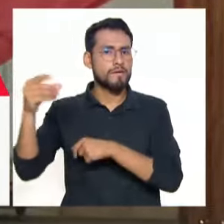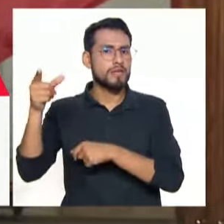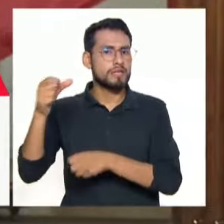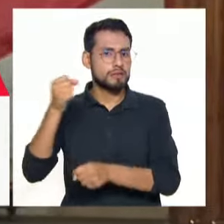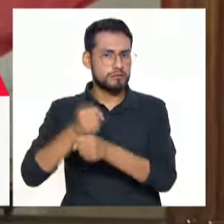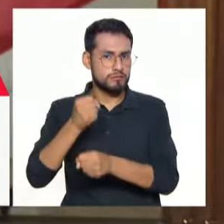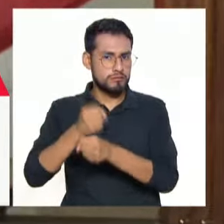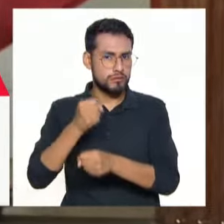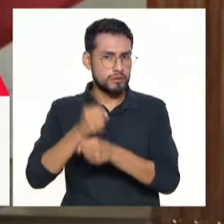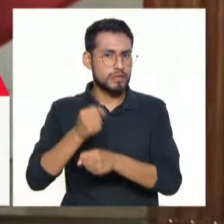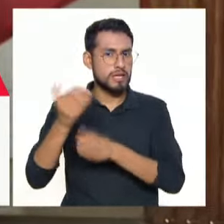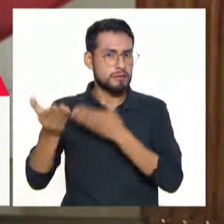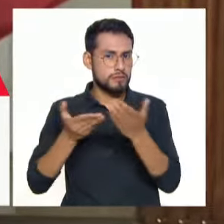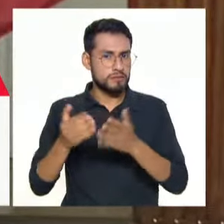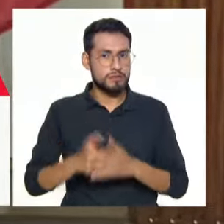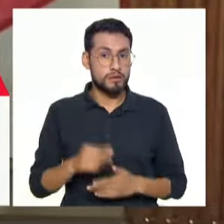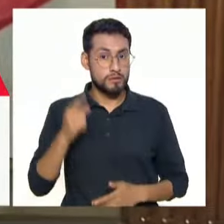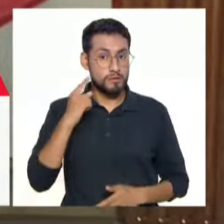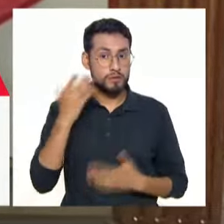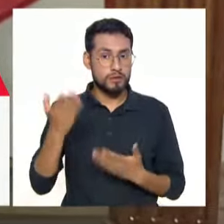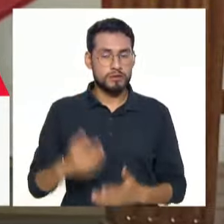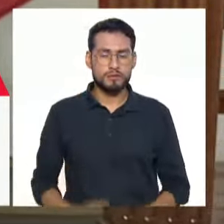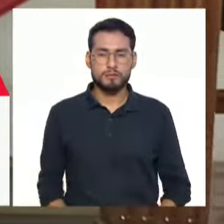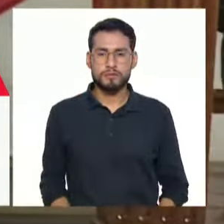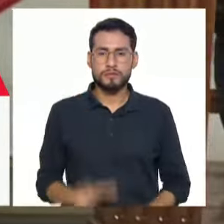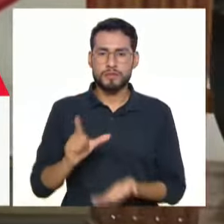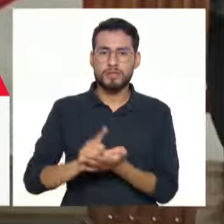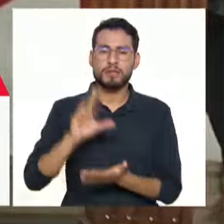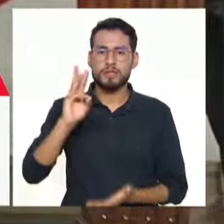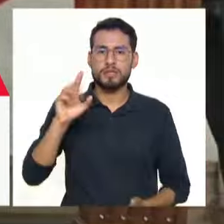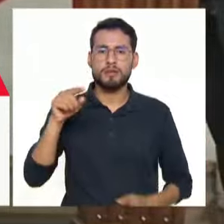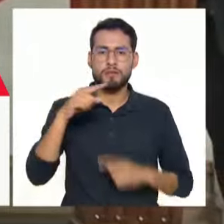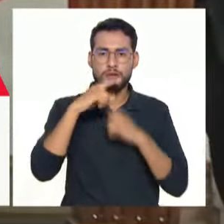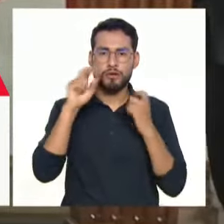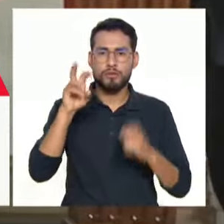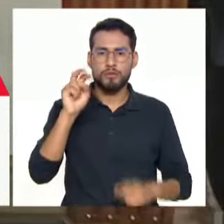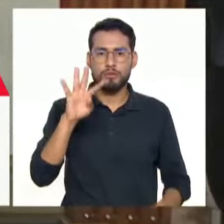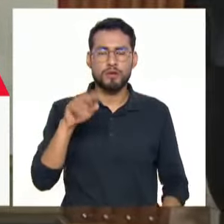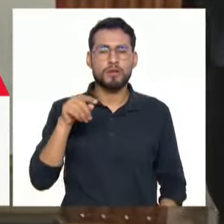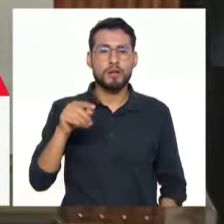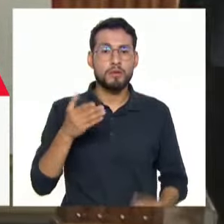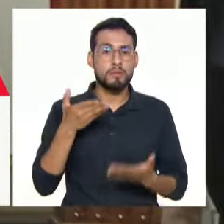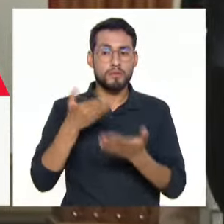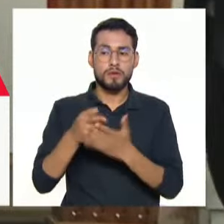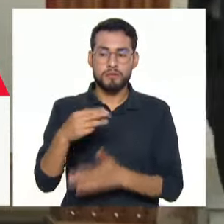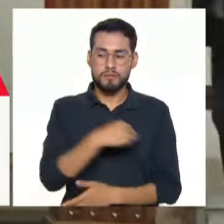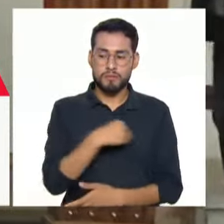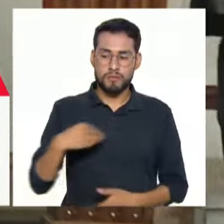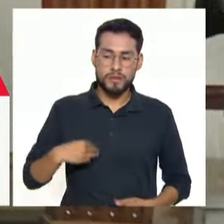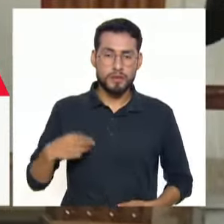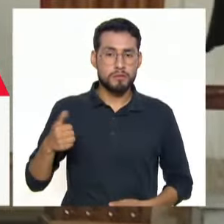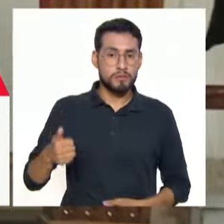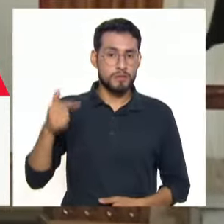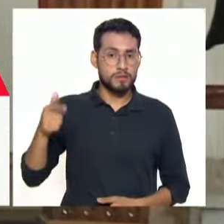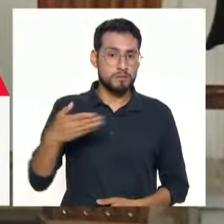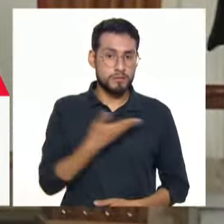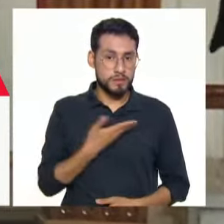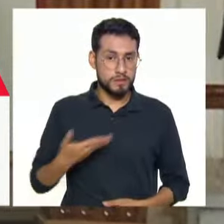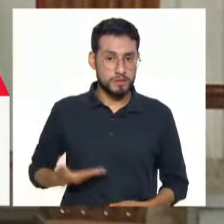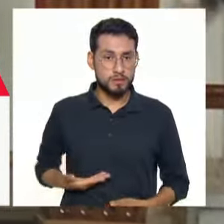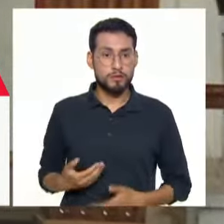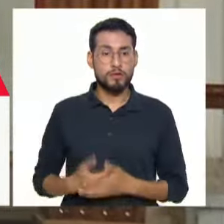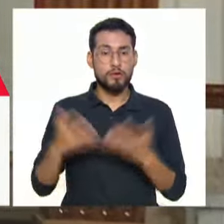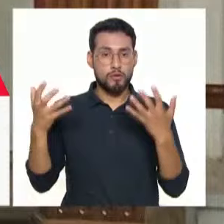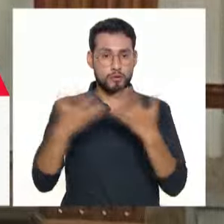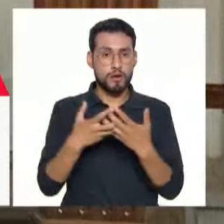cumpliendo una comisión de servicio. Escuchemos. Lima, 6 de marzo de 2024. Vista la propuesta del señor presidente del Consejo de Ministros